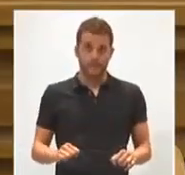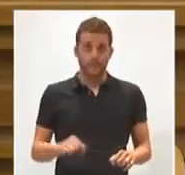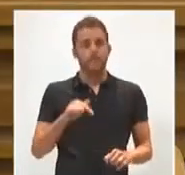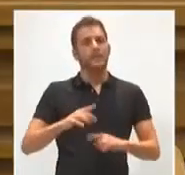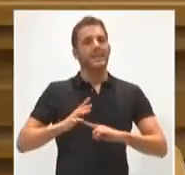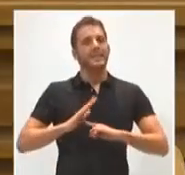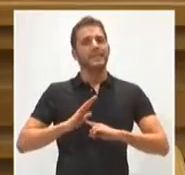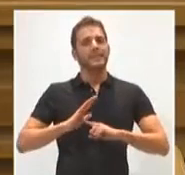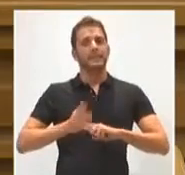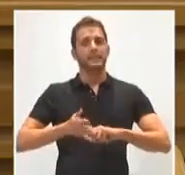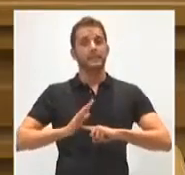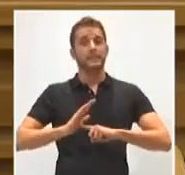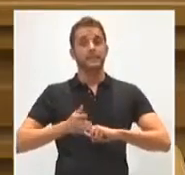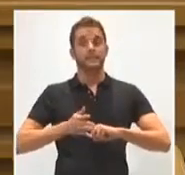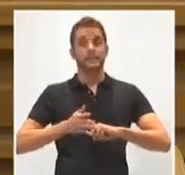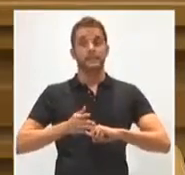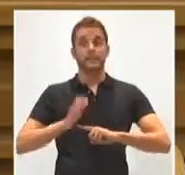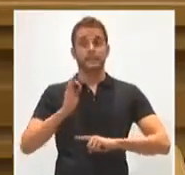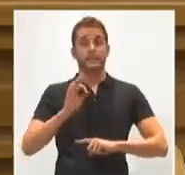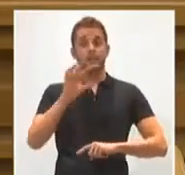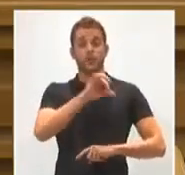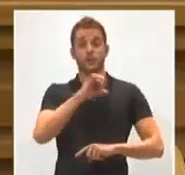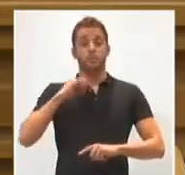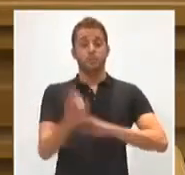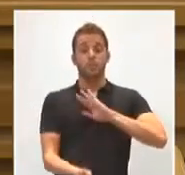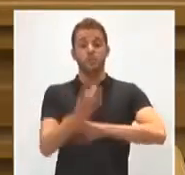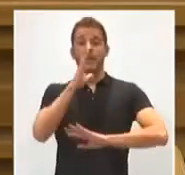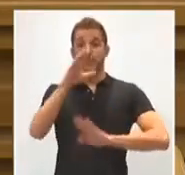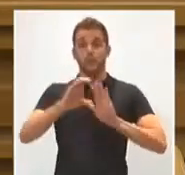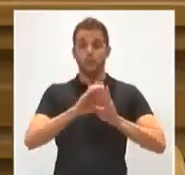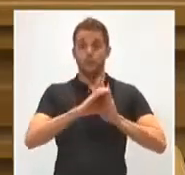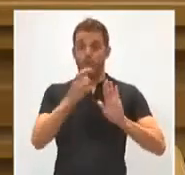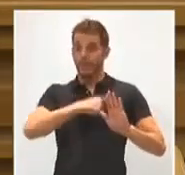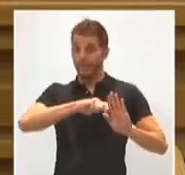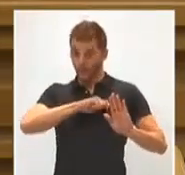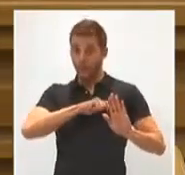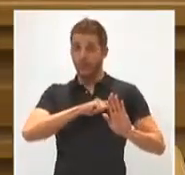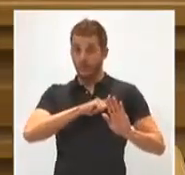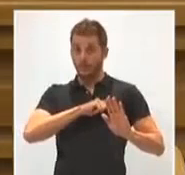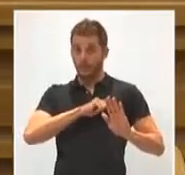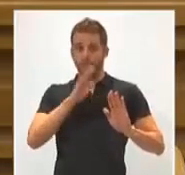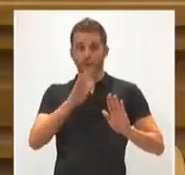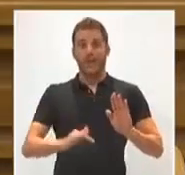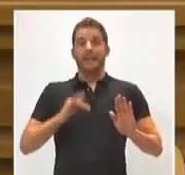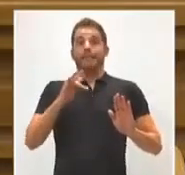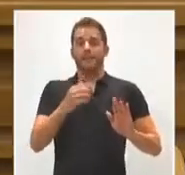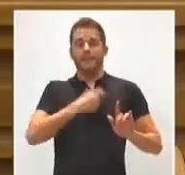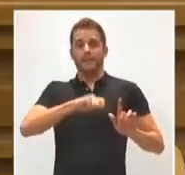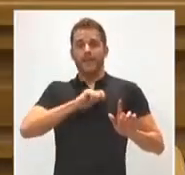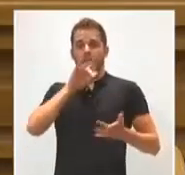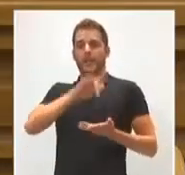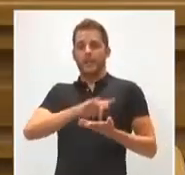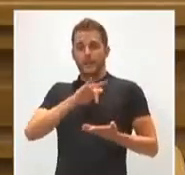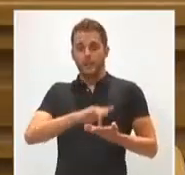mancha no es que existe como comunidad autónoma por la constitución española pero es que además está en el corazón de españa y llevamos a